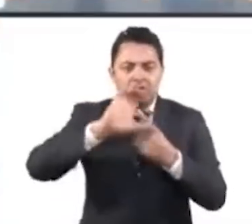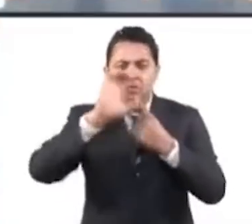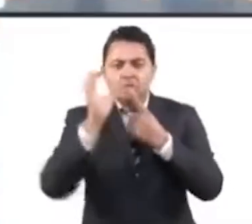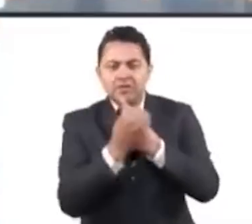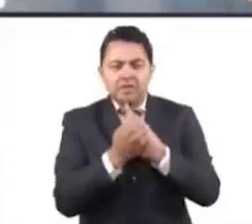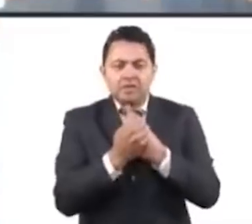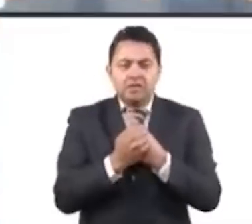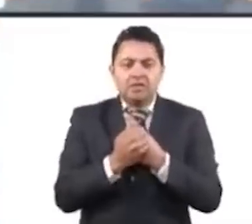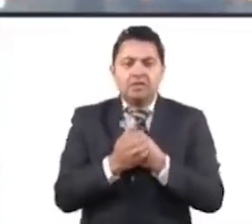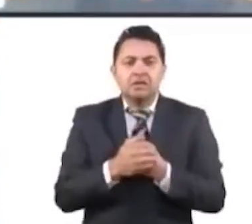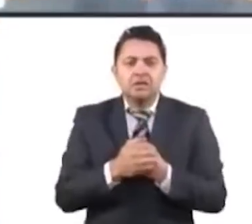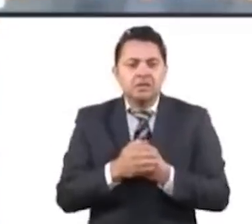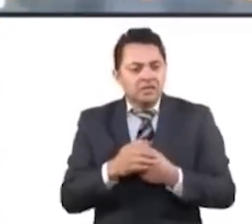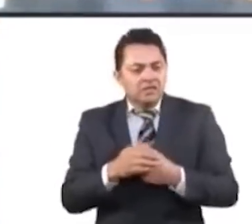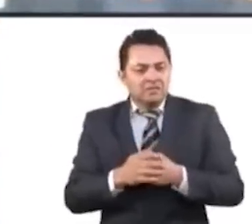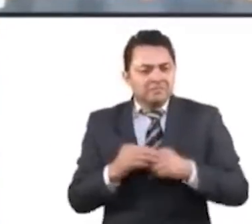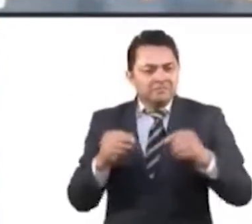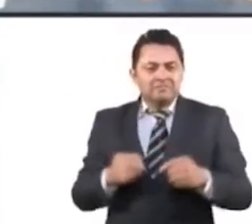asesor.